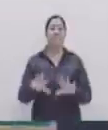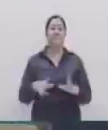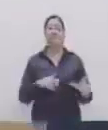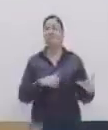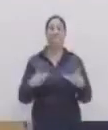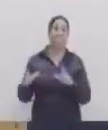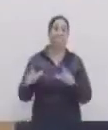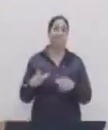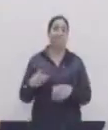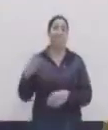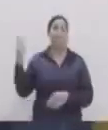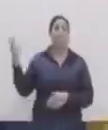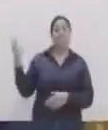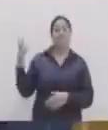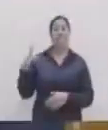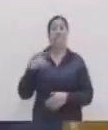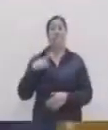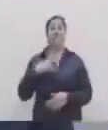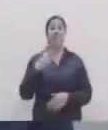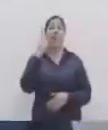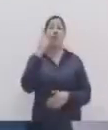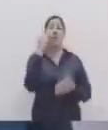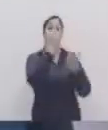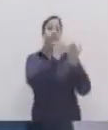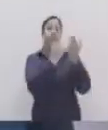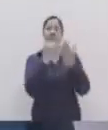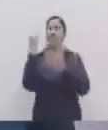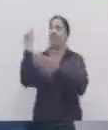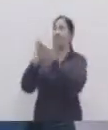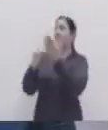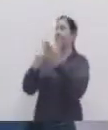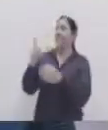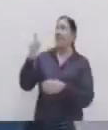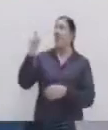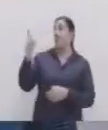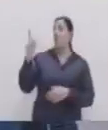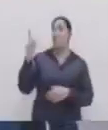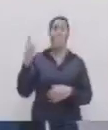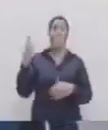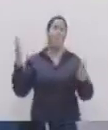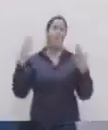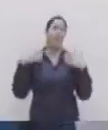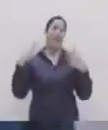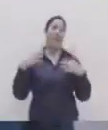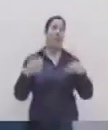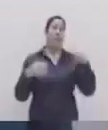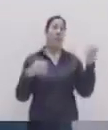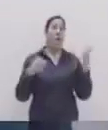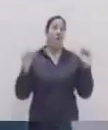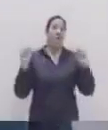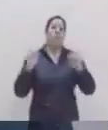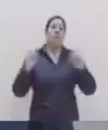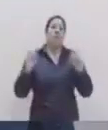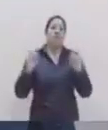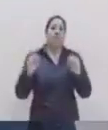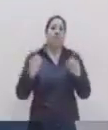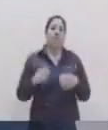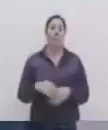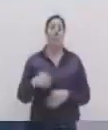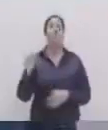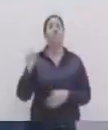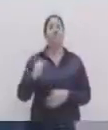Listo. Tenemos entonces dos paisajes, un paisaje cálido y un paisaje frío. Sí.